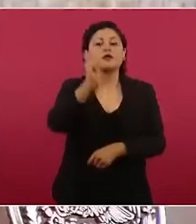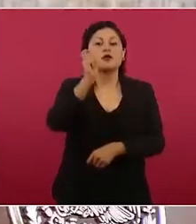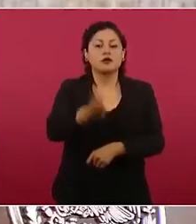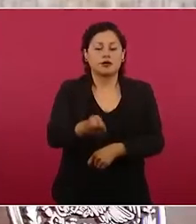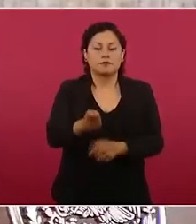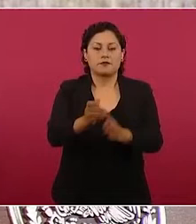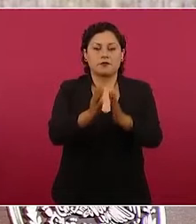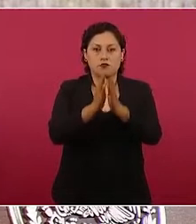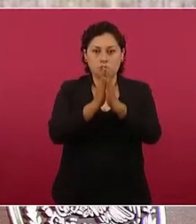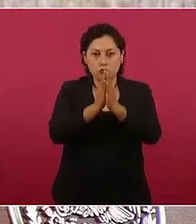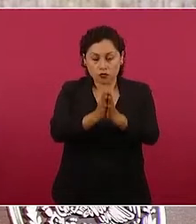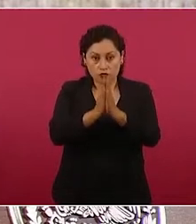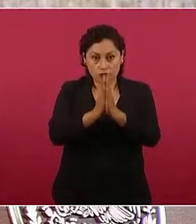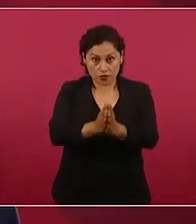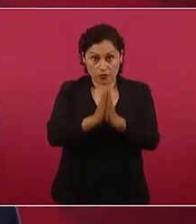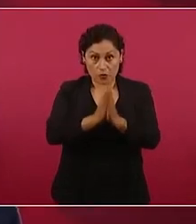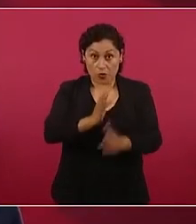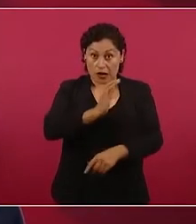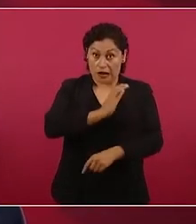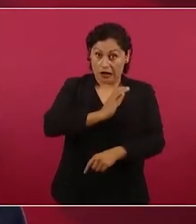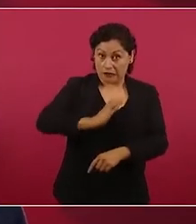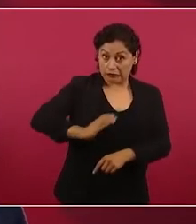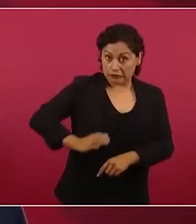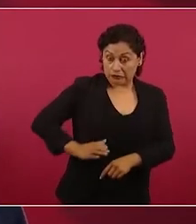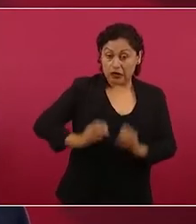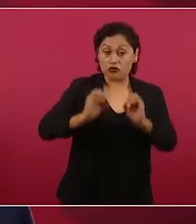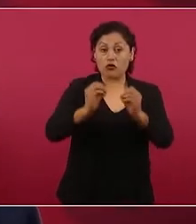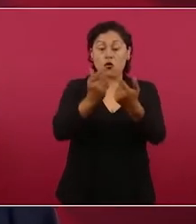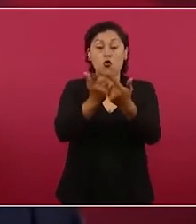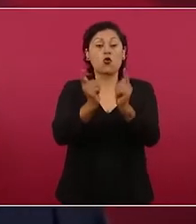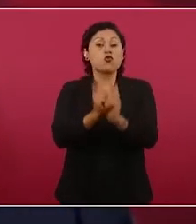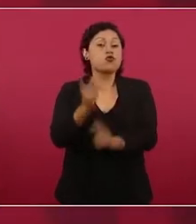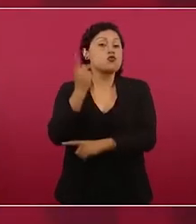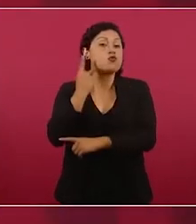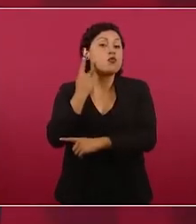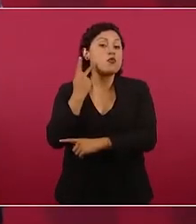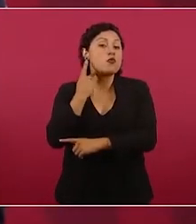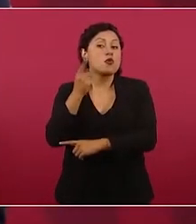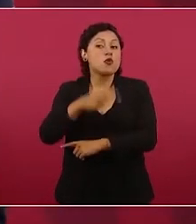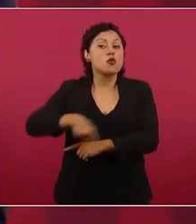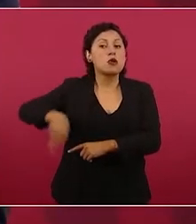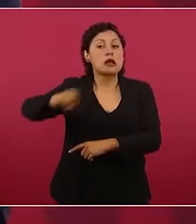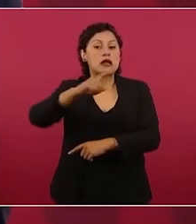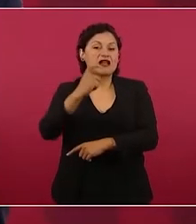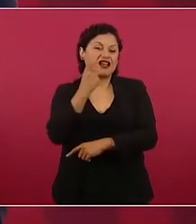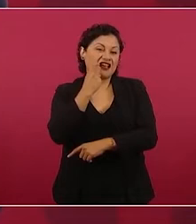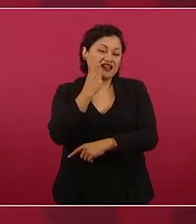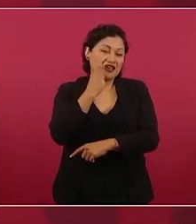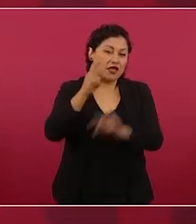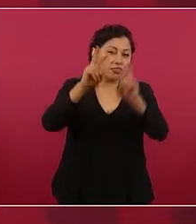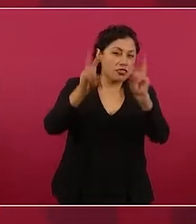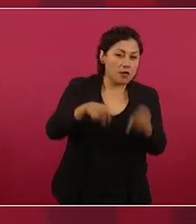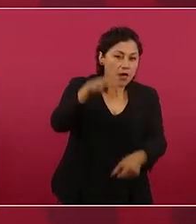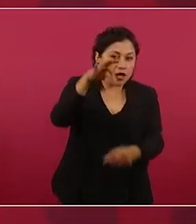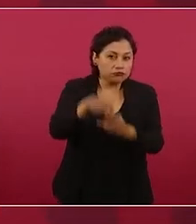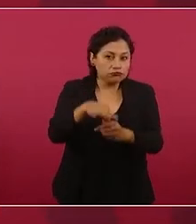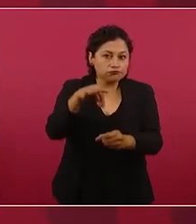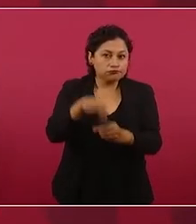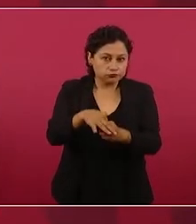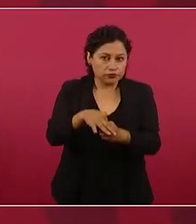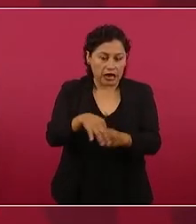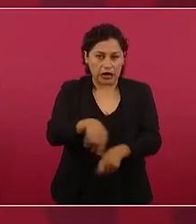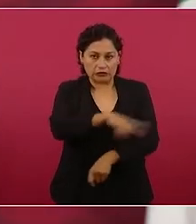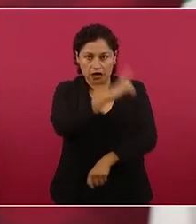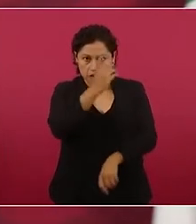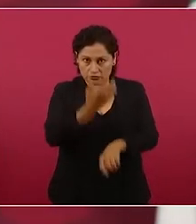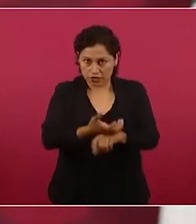candidato, ningún partido con propósitos electoreros en Estados